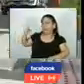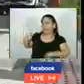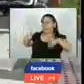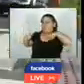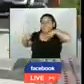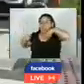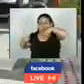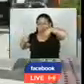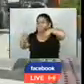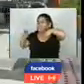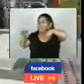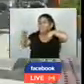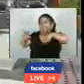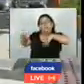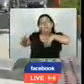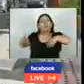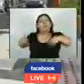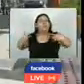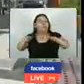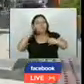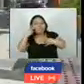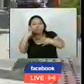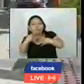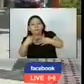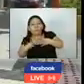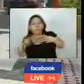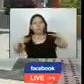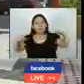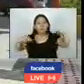los que instalarán las autoridades, priorizando las